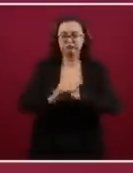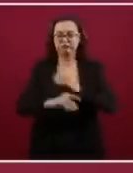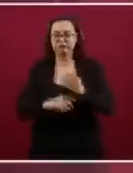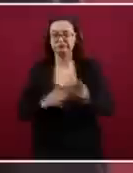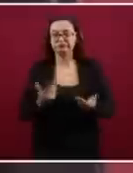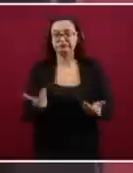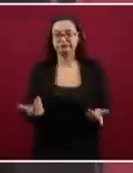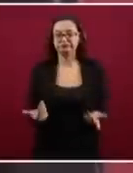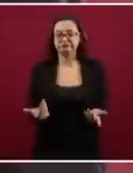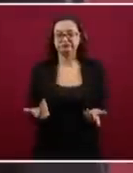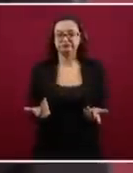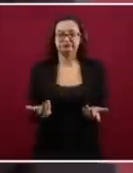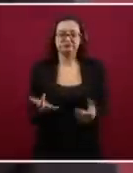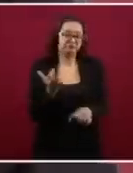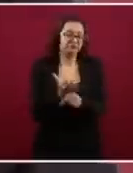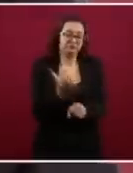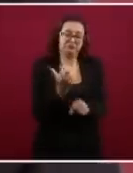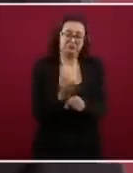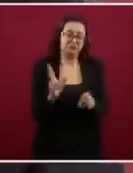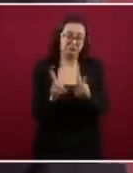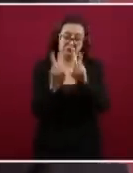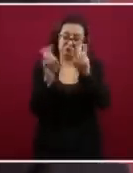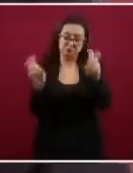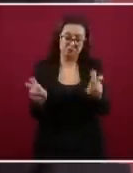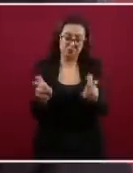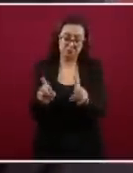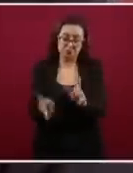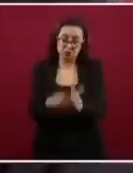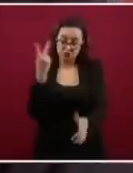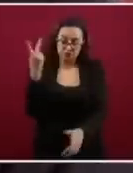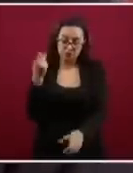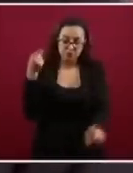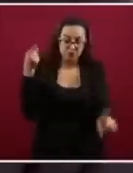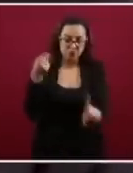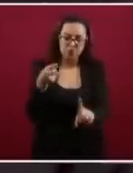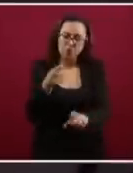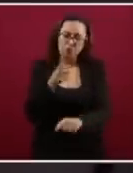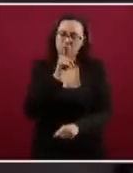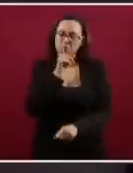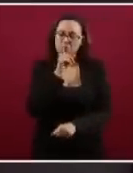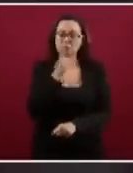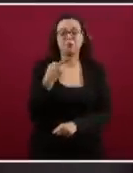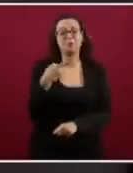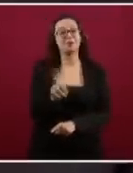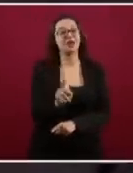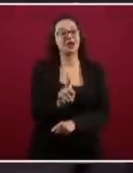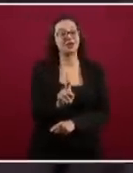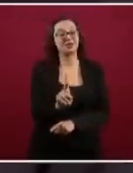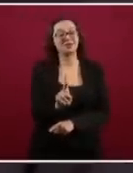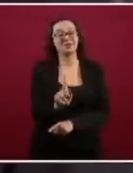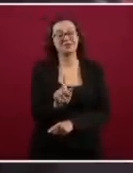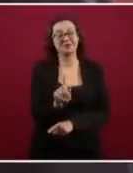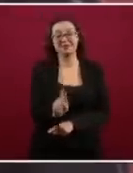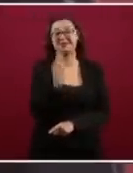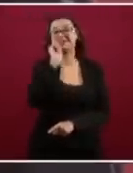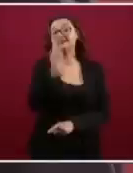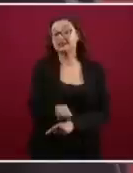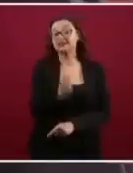No estamos tocando ahora ese tema. No quiere decir que